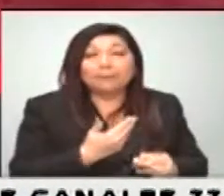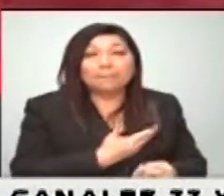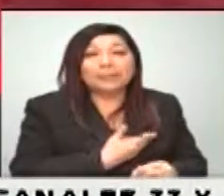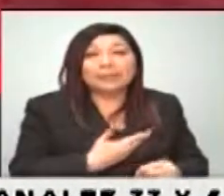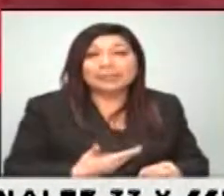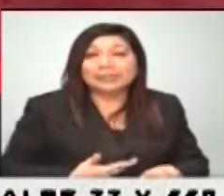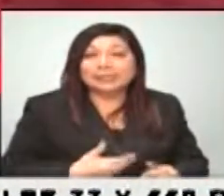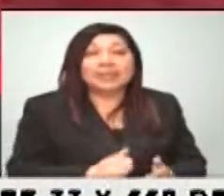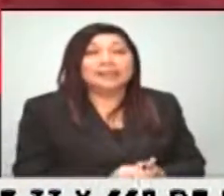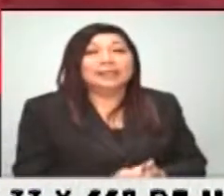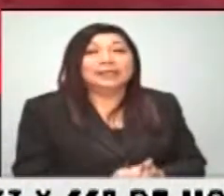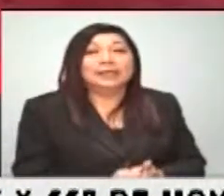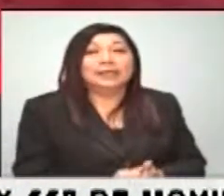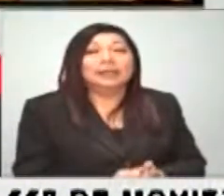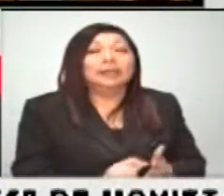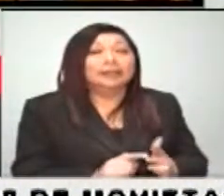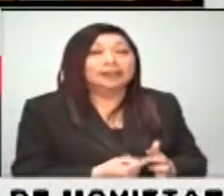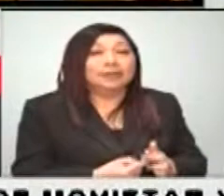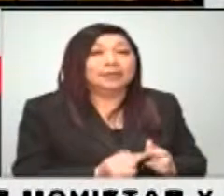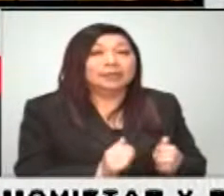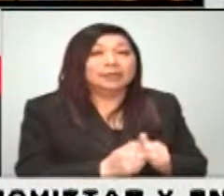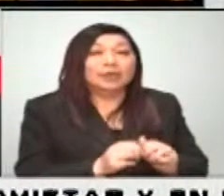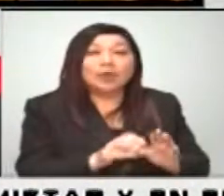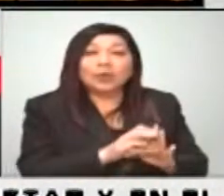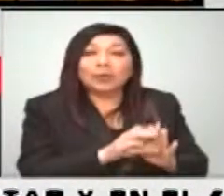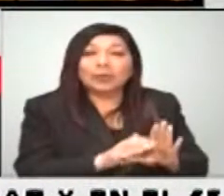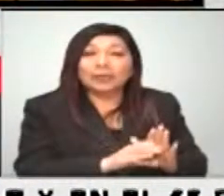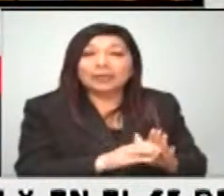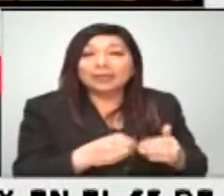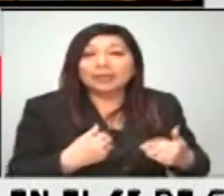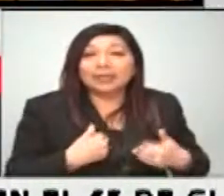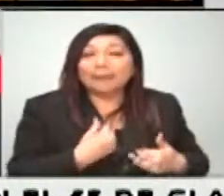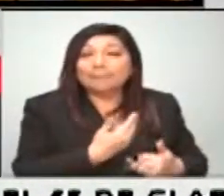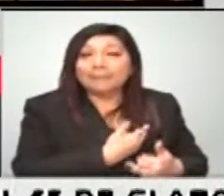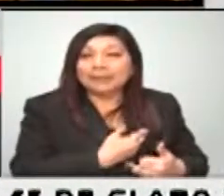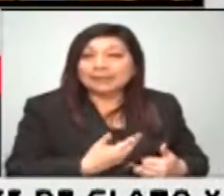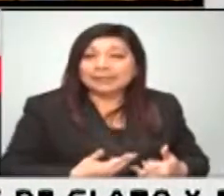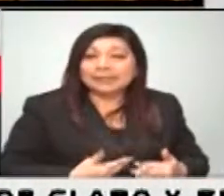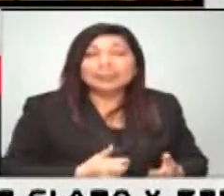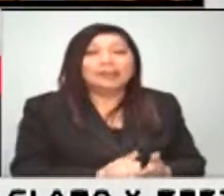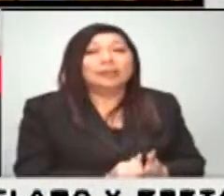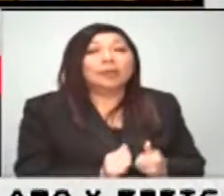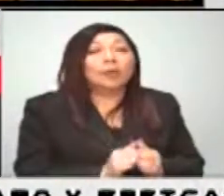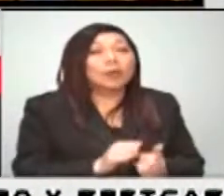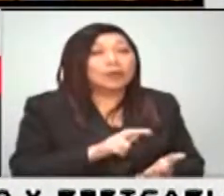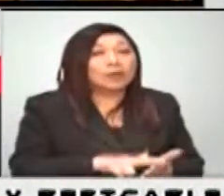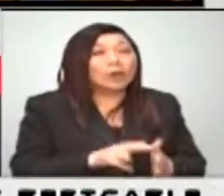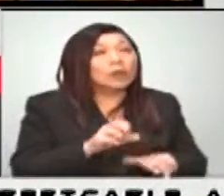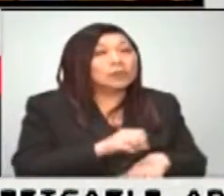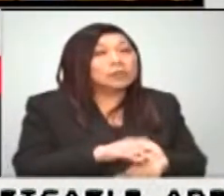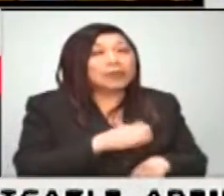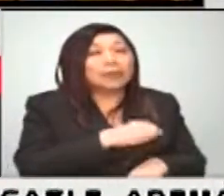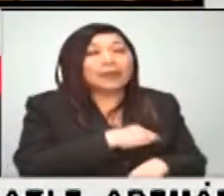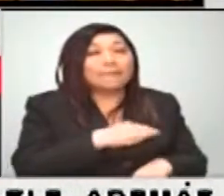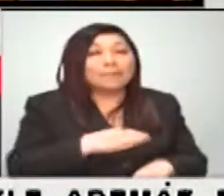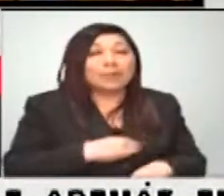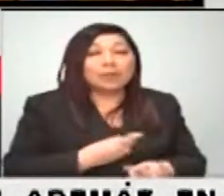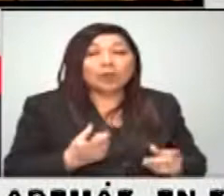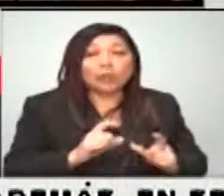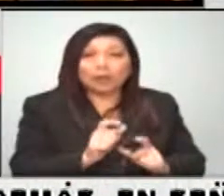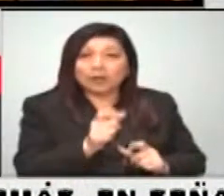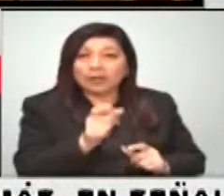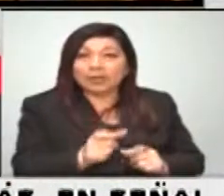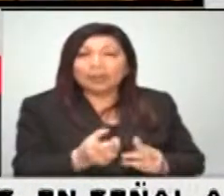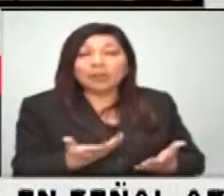Presidente de la República. La iniciativa de reforma constitucional corresponde al Presidente de la República con aprobación del Consejo de Ministros, a los